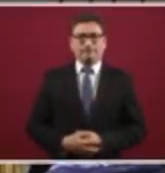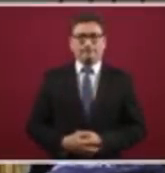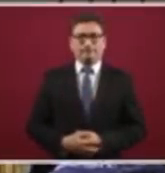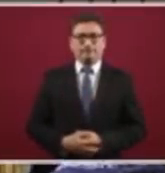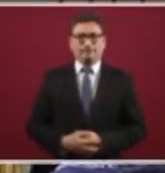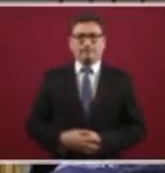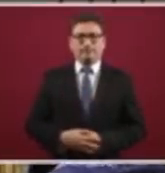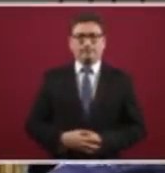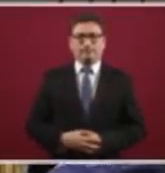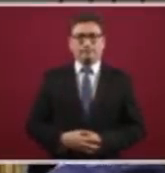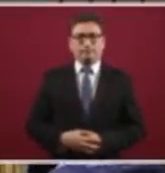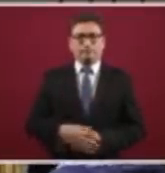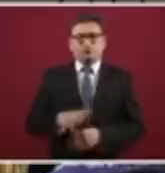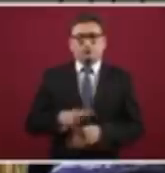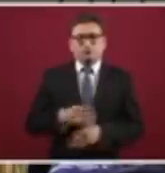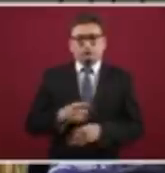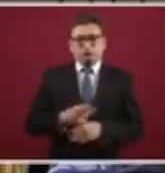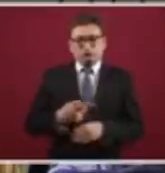atendiendo